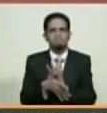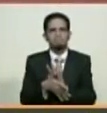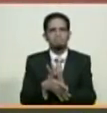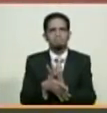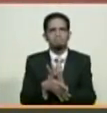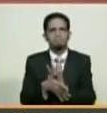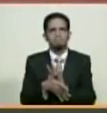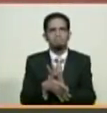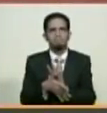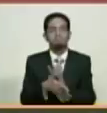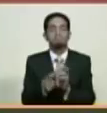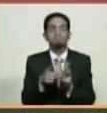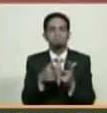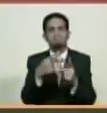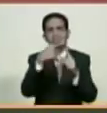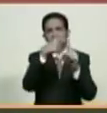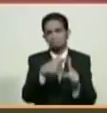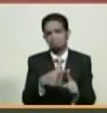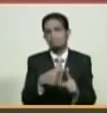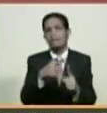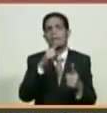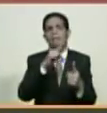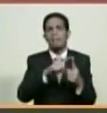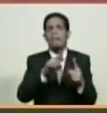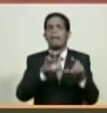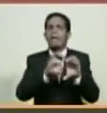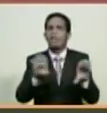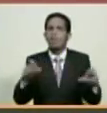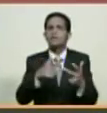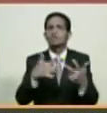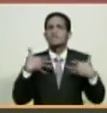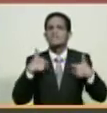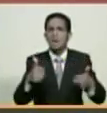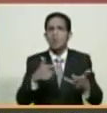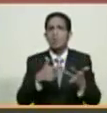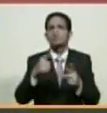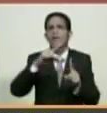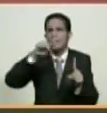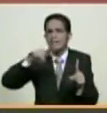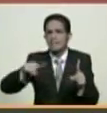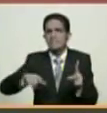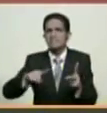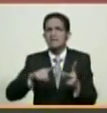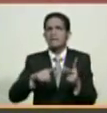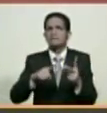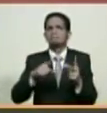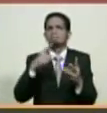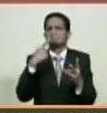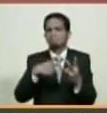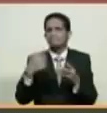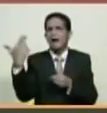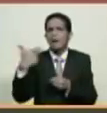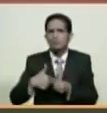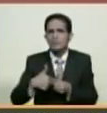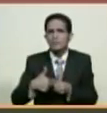representa atender salud, educación, comida, gas, electricidad, gasolina,